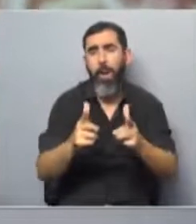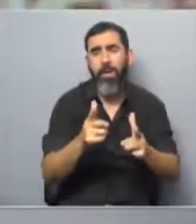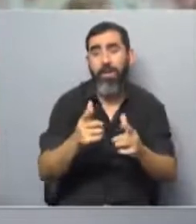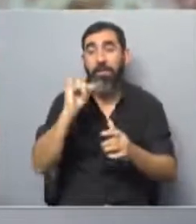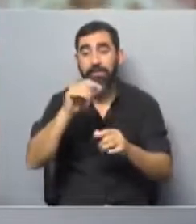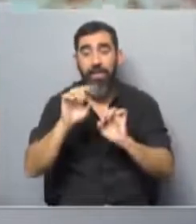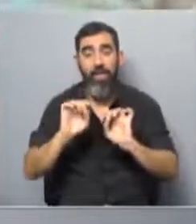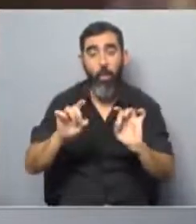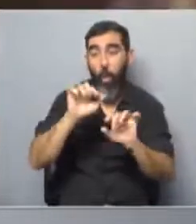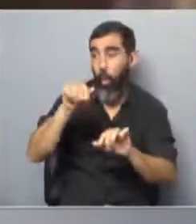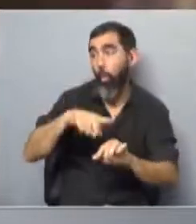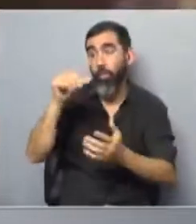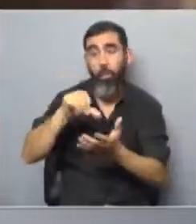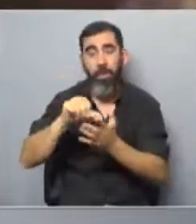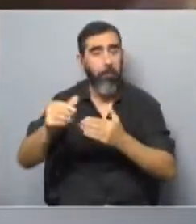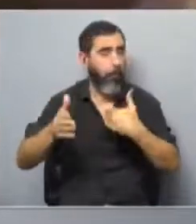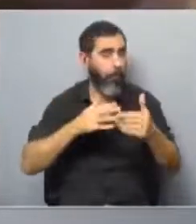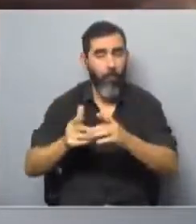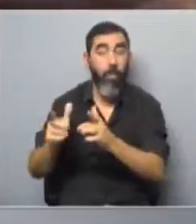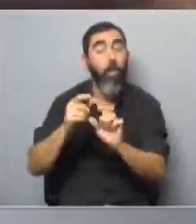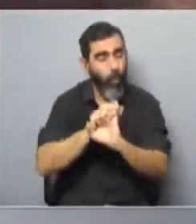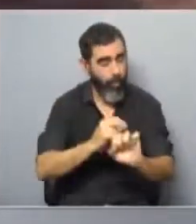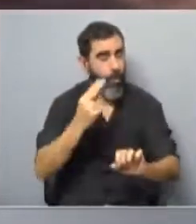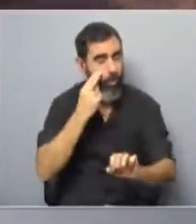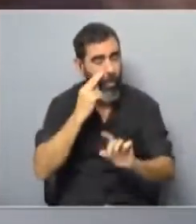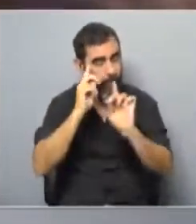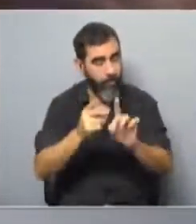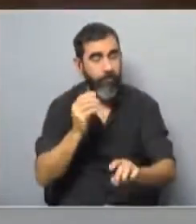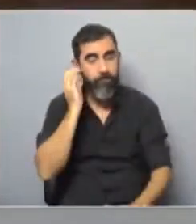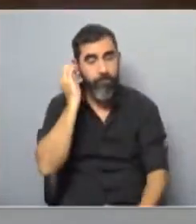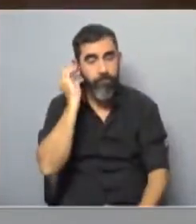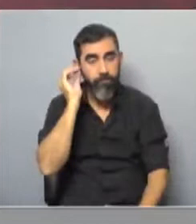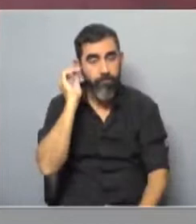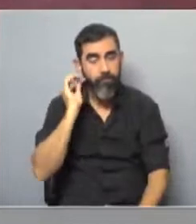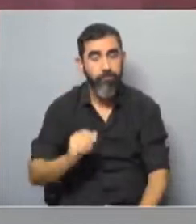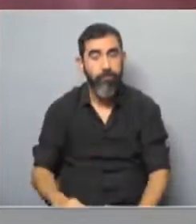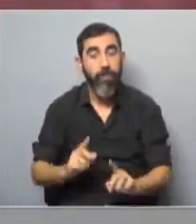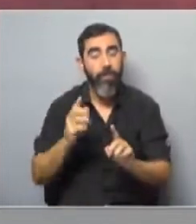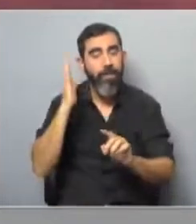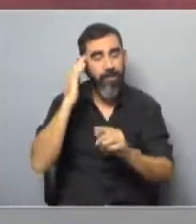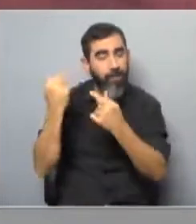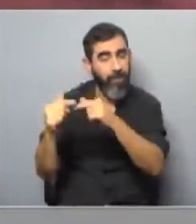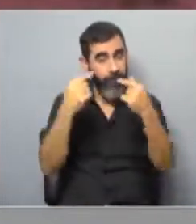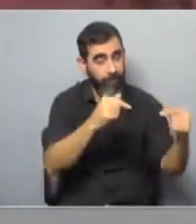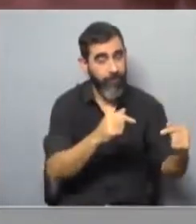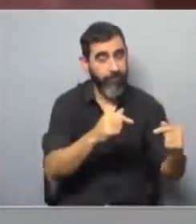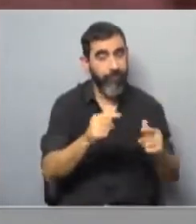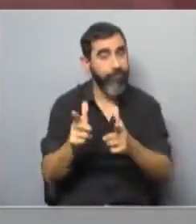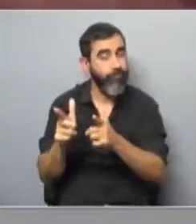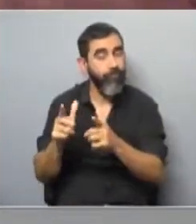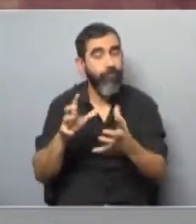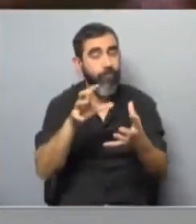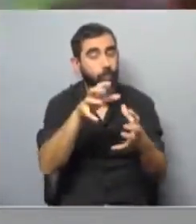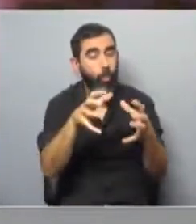exótica solo o también se caza nativas, puede ser problemático. Sí, en esto hay que tener claro y diferenciar que se va a atacar a un